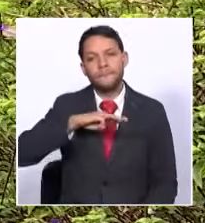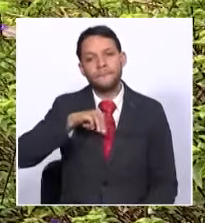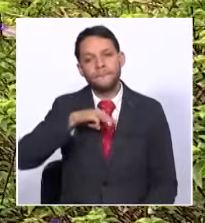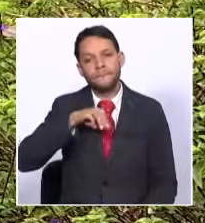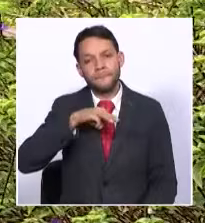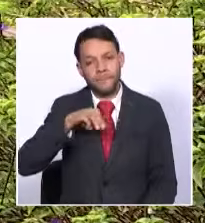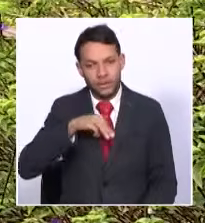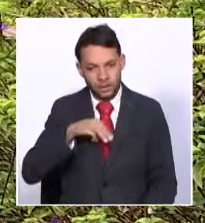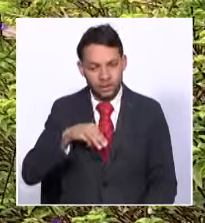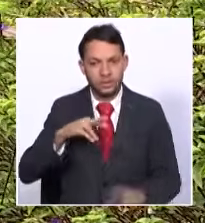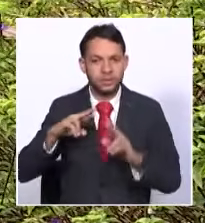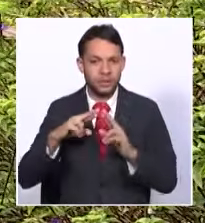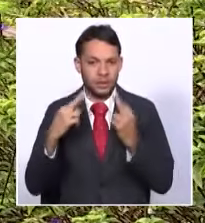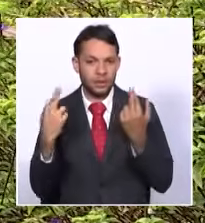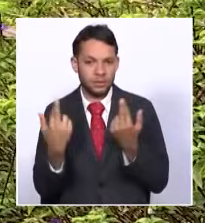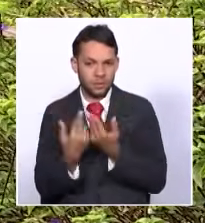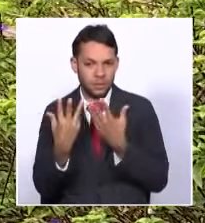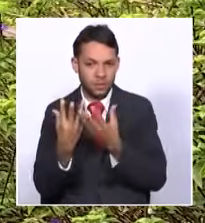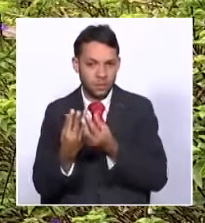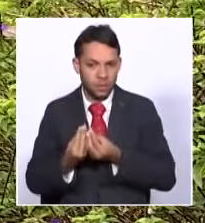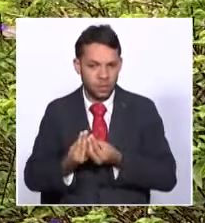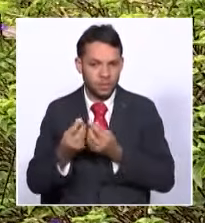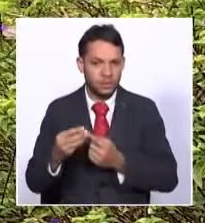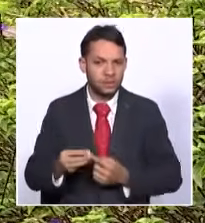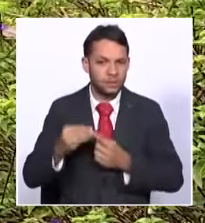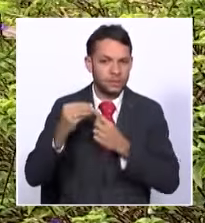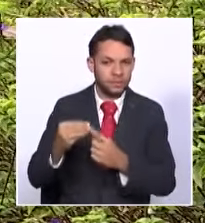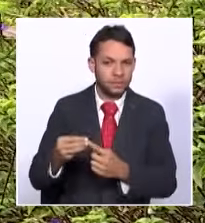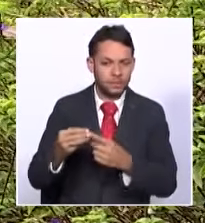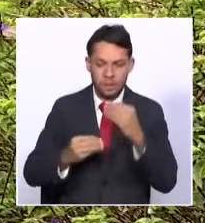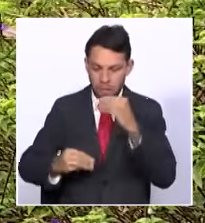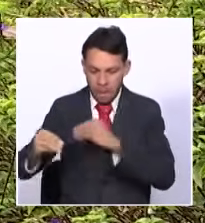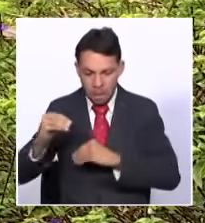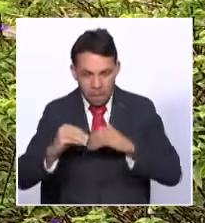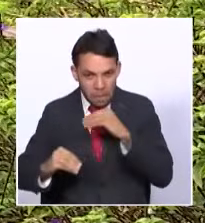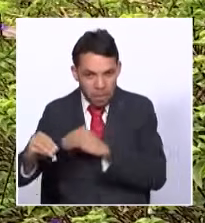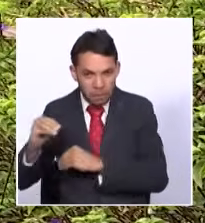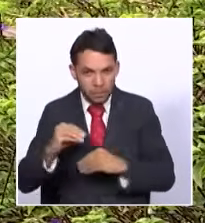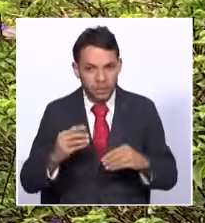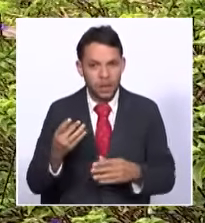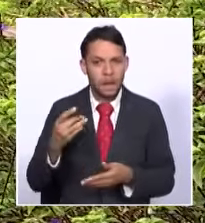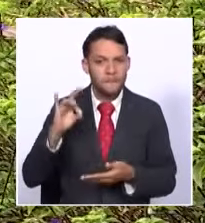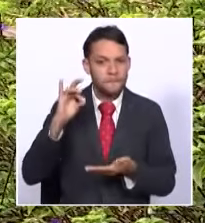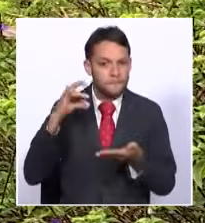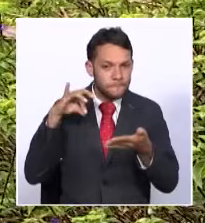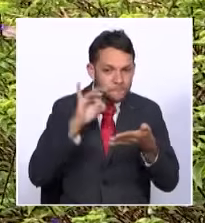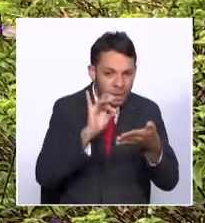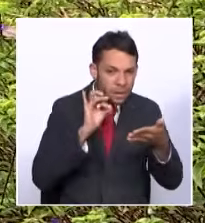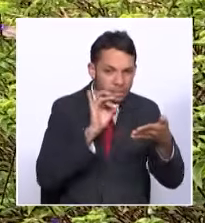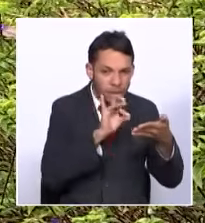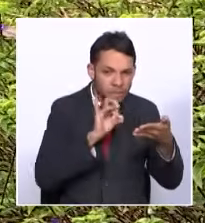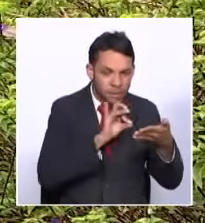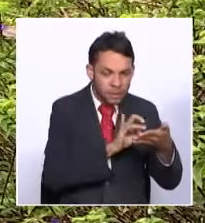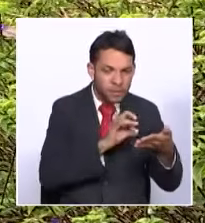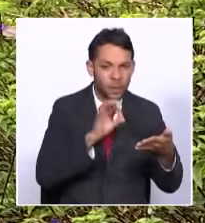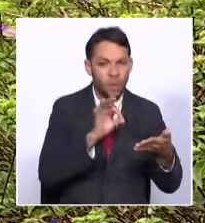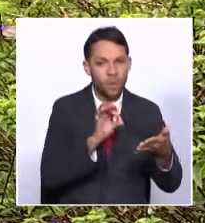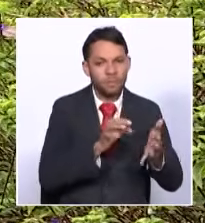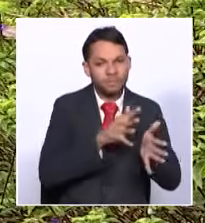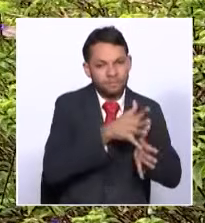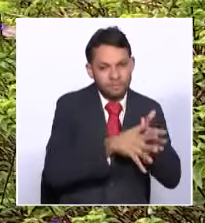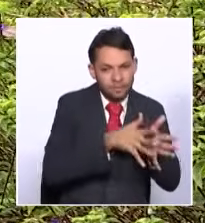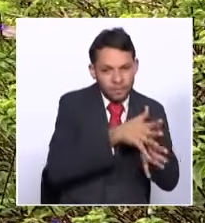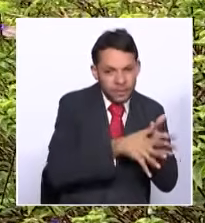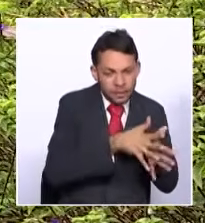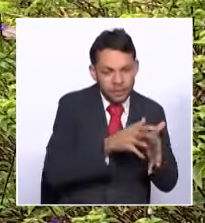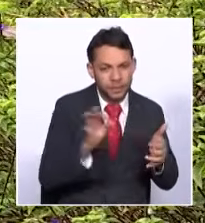nosotros nos hemos reunido con unos especialistas en terapia neural, en acupuntura, en quiropraxia,